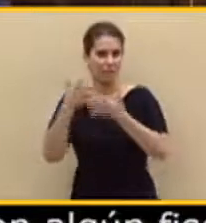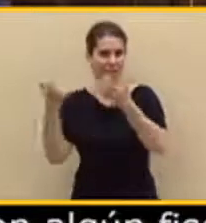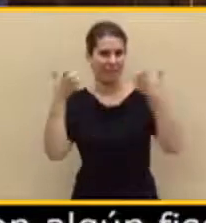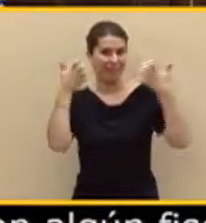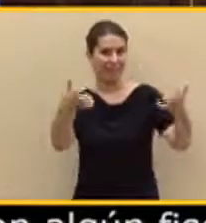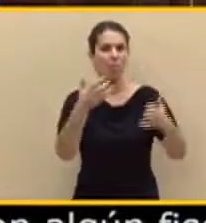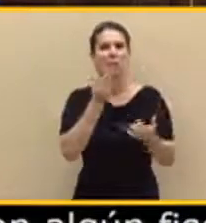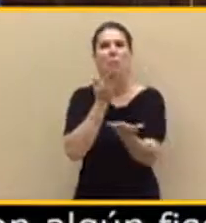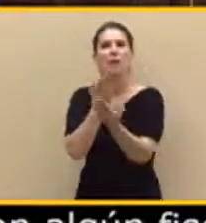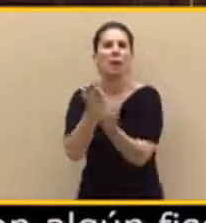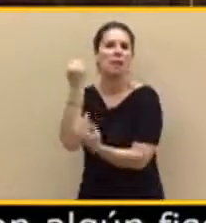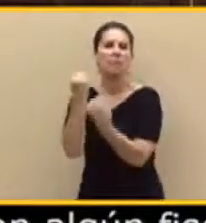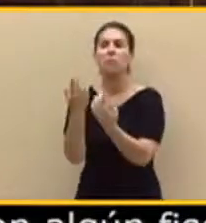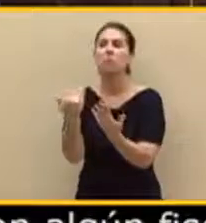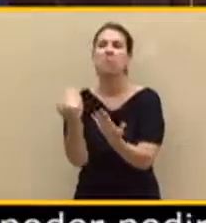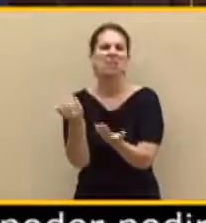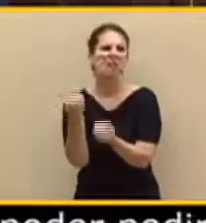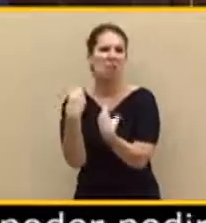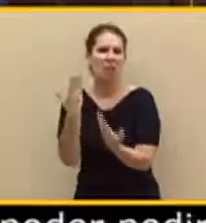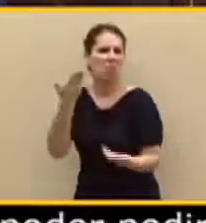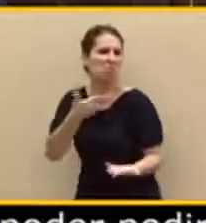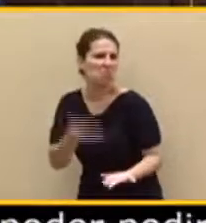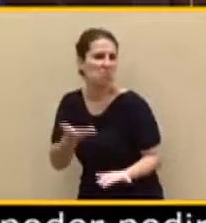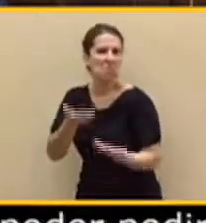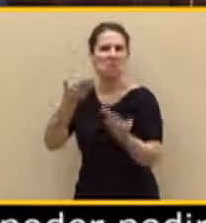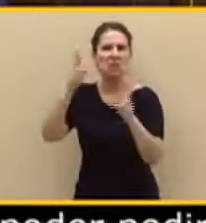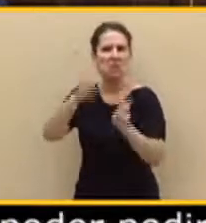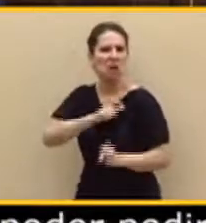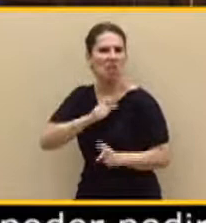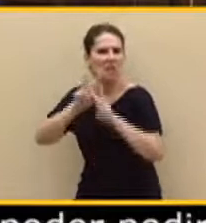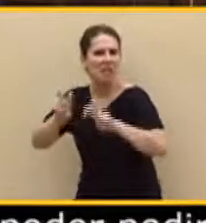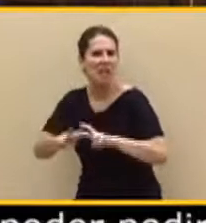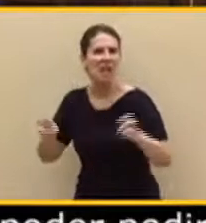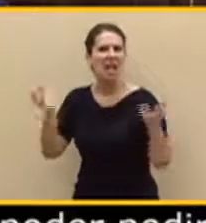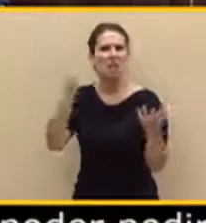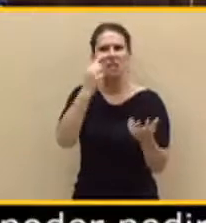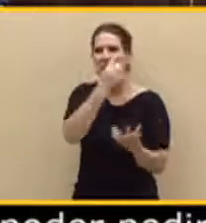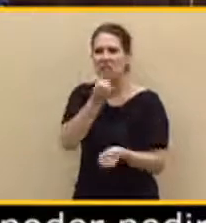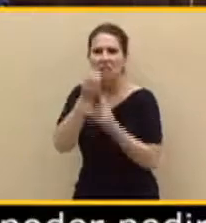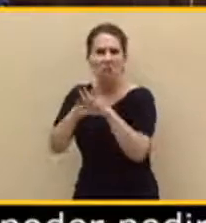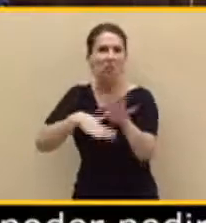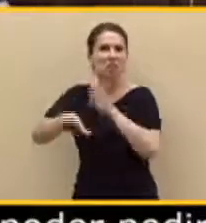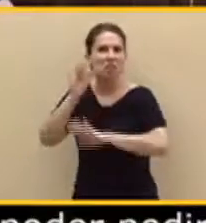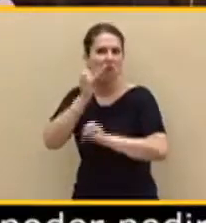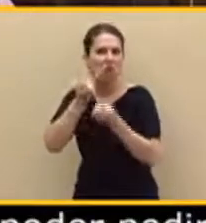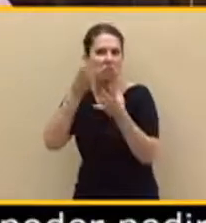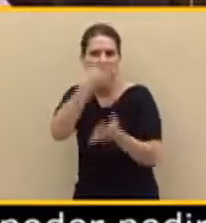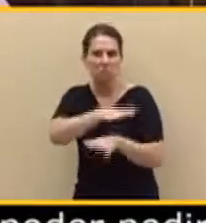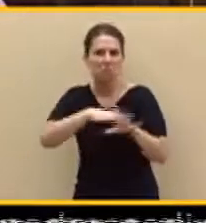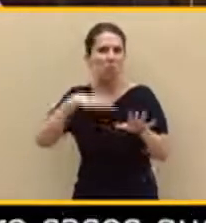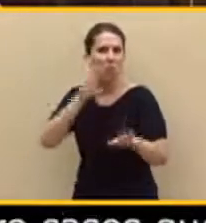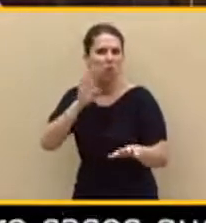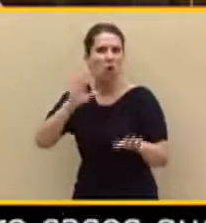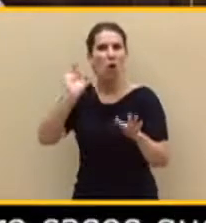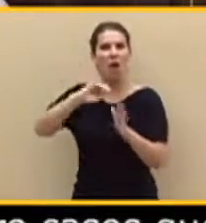información valiosa sobre los casos que la policía investiga, sobre posibles testigos que deciden denunciar la corrupción o que retuerzan la ley para intentar evitar